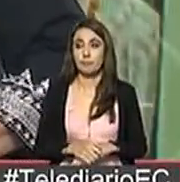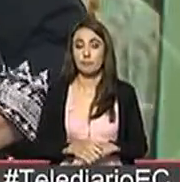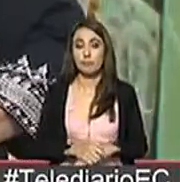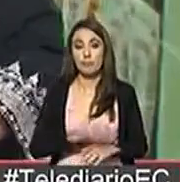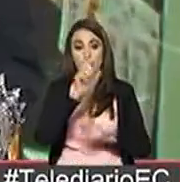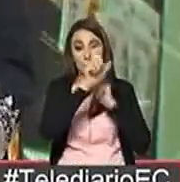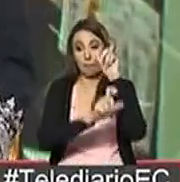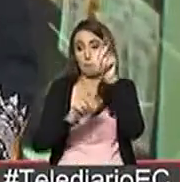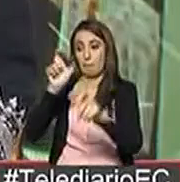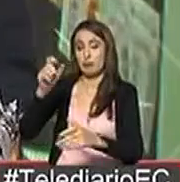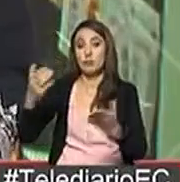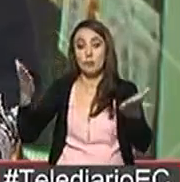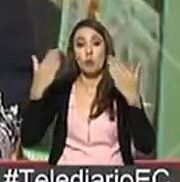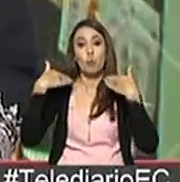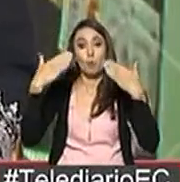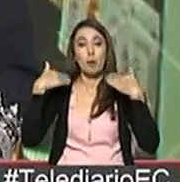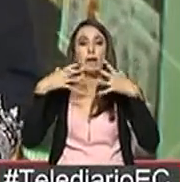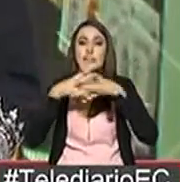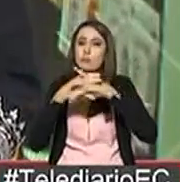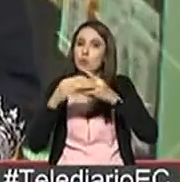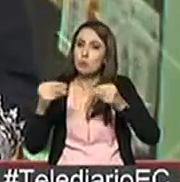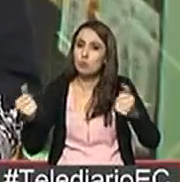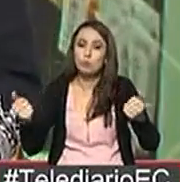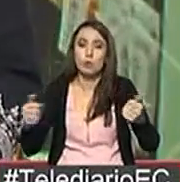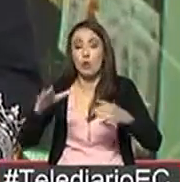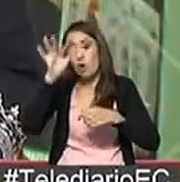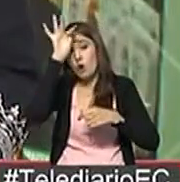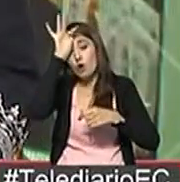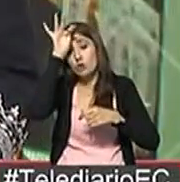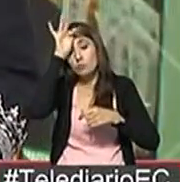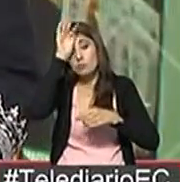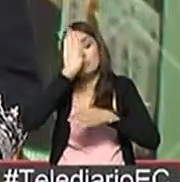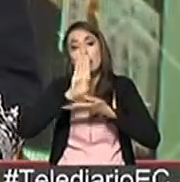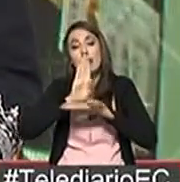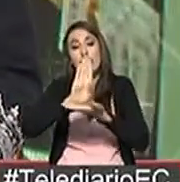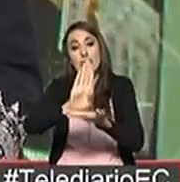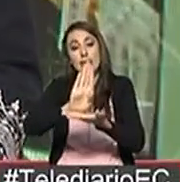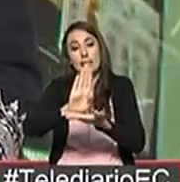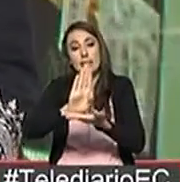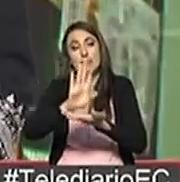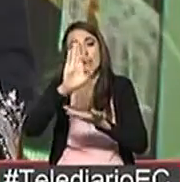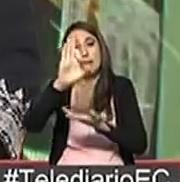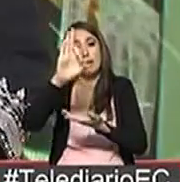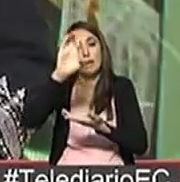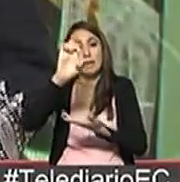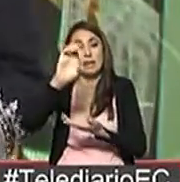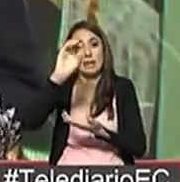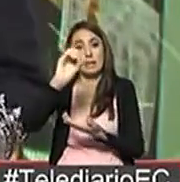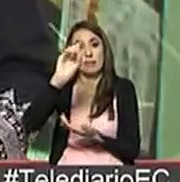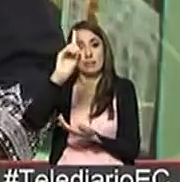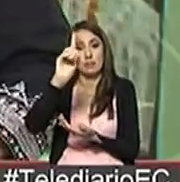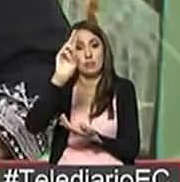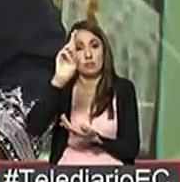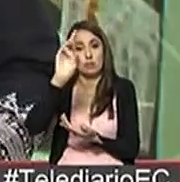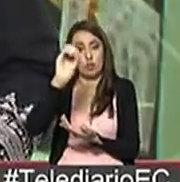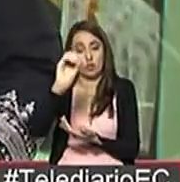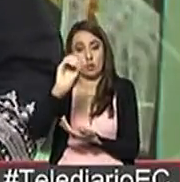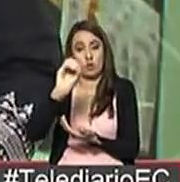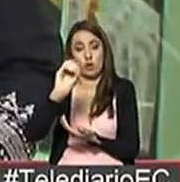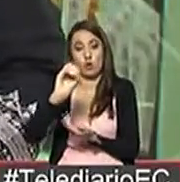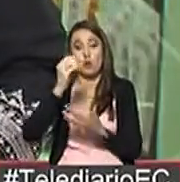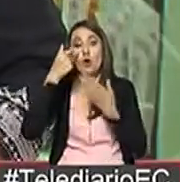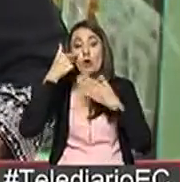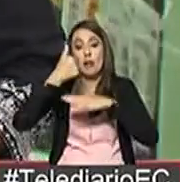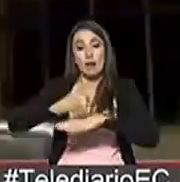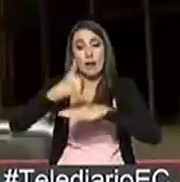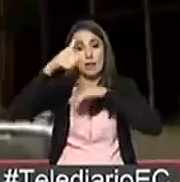Ciudadanos de Guayaquil esperan solución para los problemas en el hospital del IES Teodoro Maldonado Carbo. La actual administración adoptó medidas.